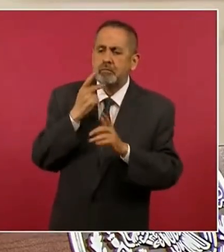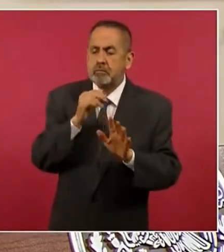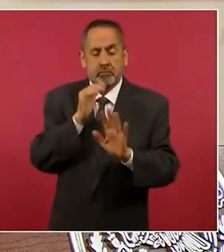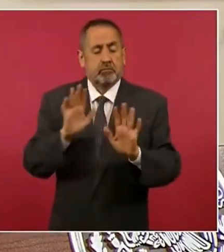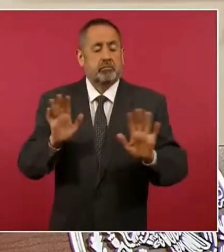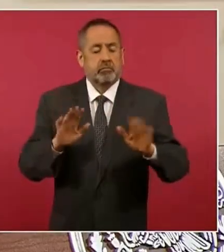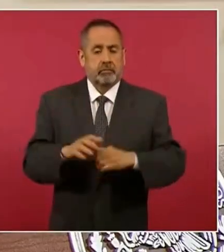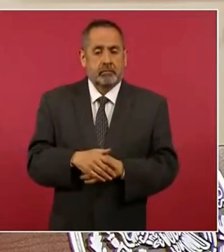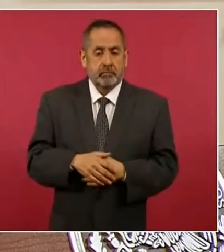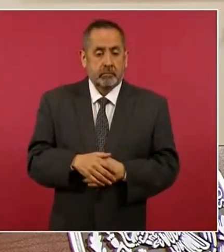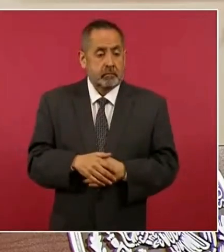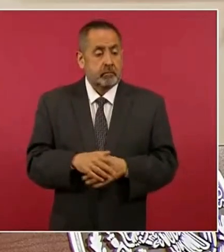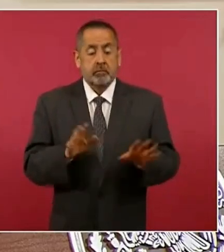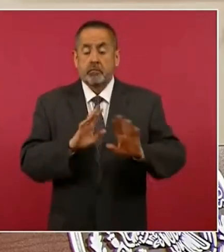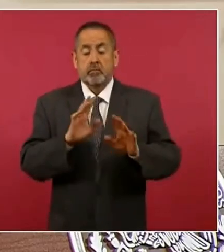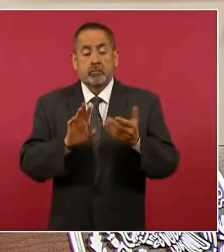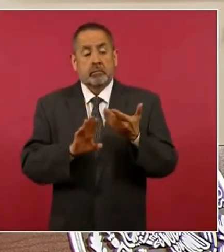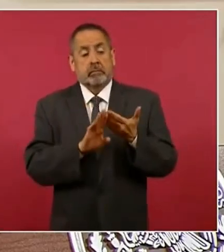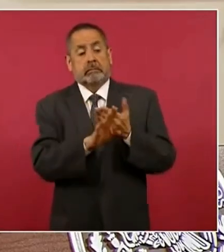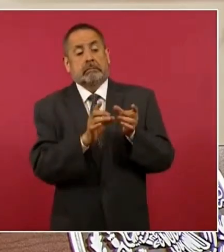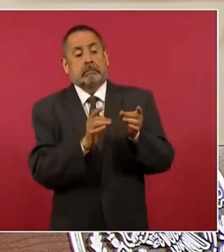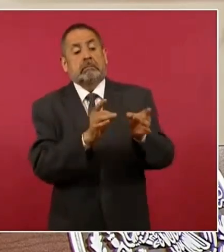incluso antipriistas